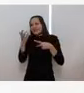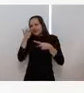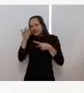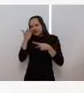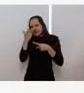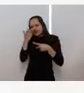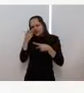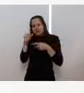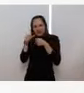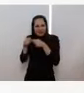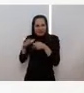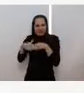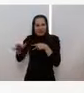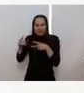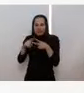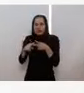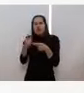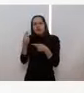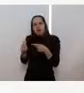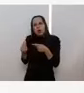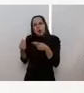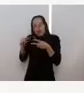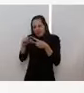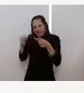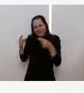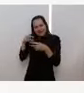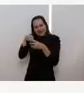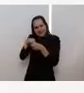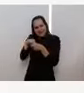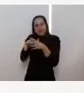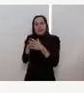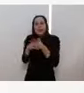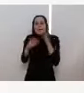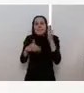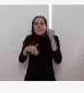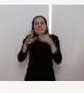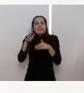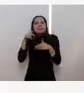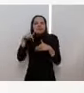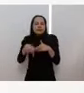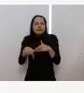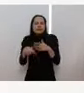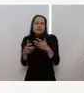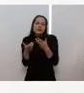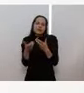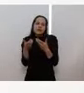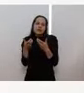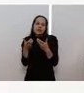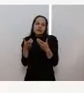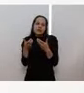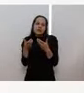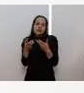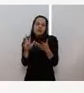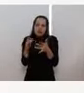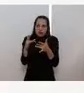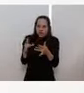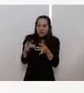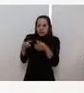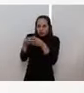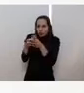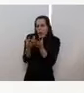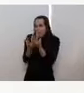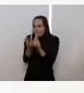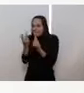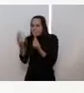el grupo de inmunología y está la máxima categoría que ofrece mil ciencias a estos grupos investigadores